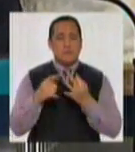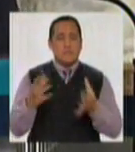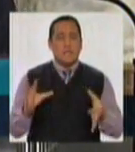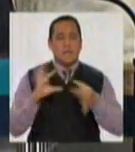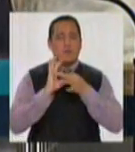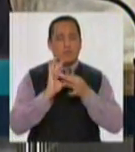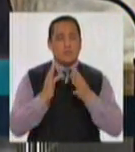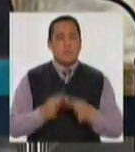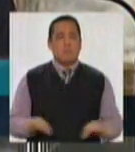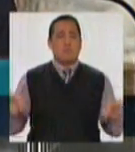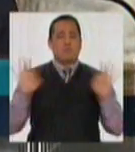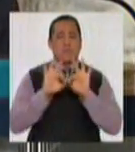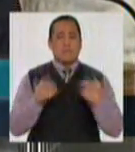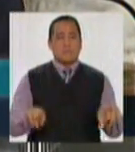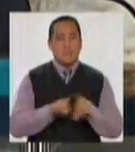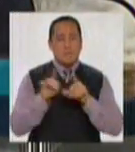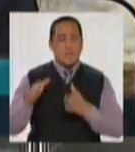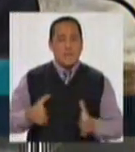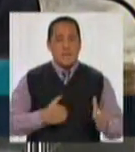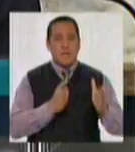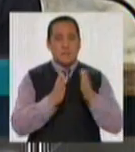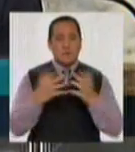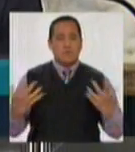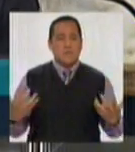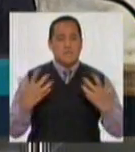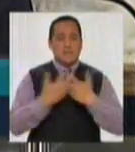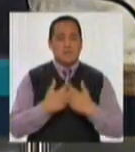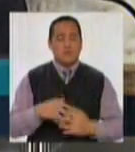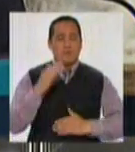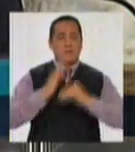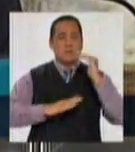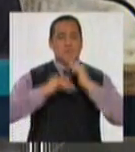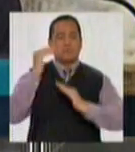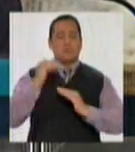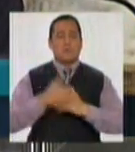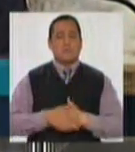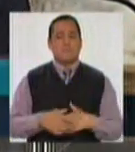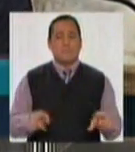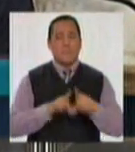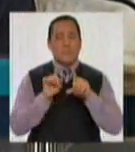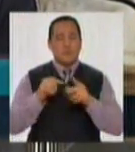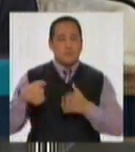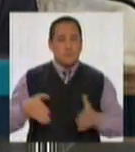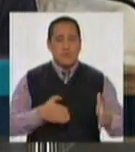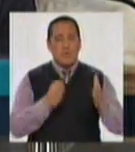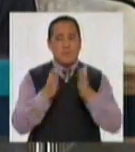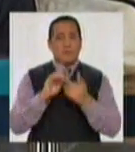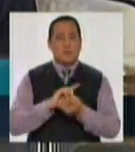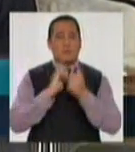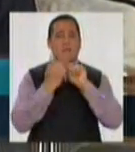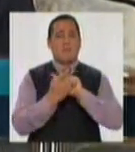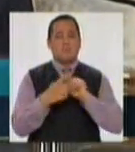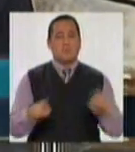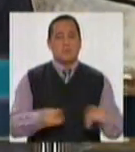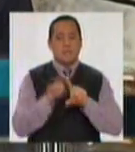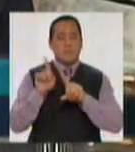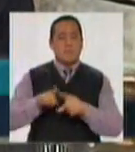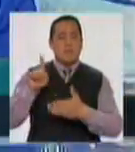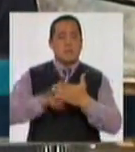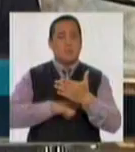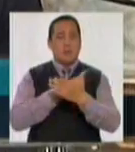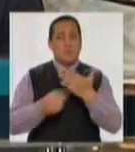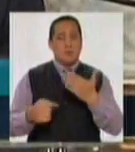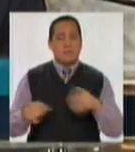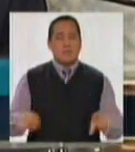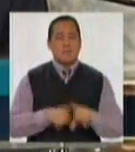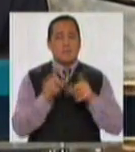asociación estratégica, el camino de la integración en infraestructura, es un camino irreversible, inexorable,